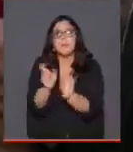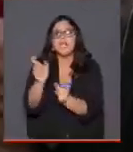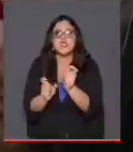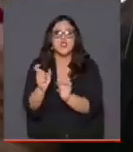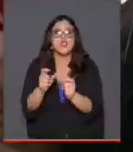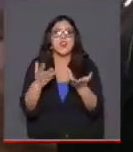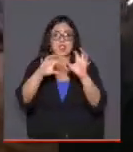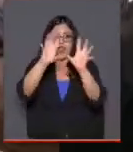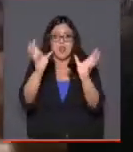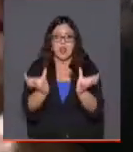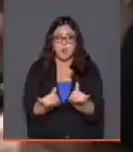el mundo